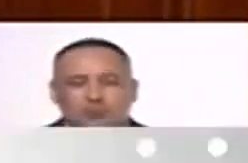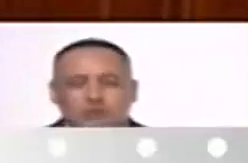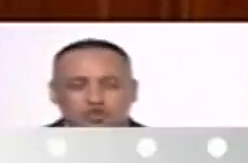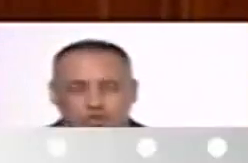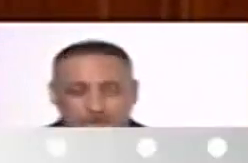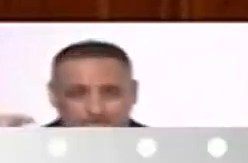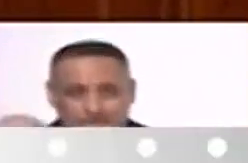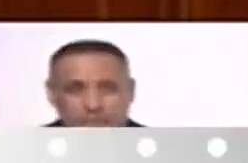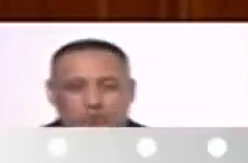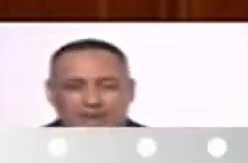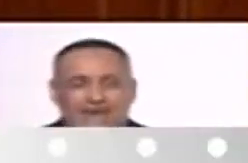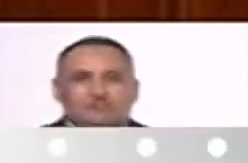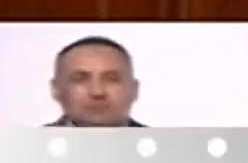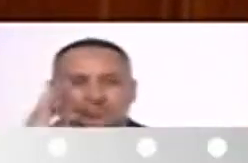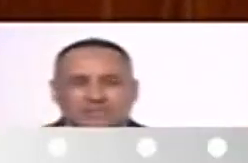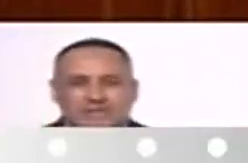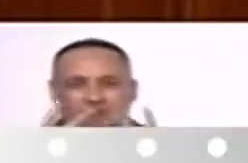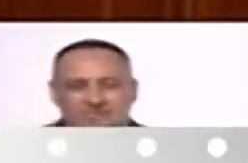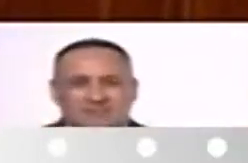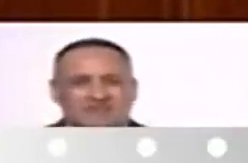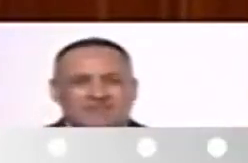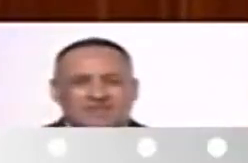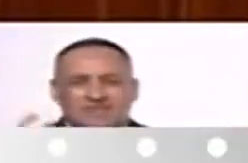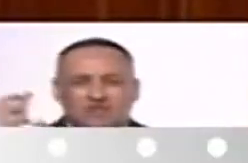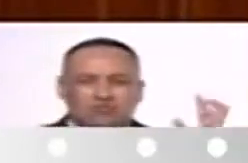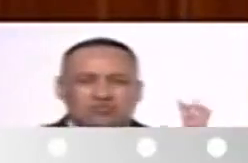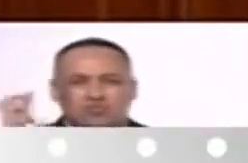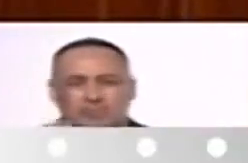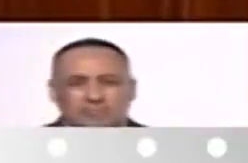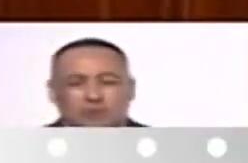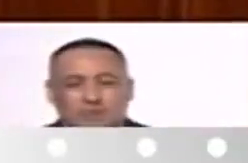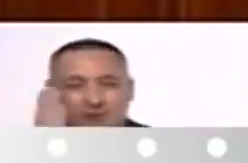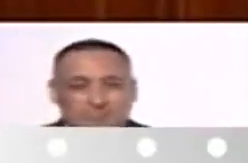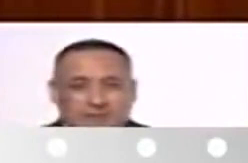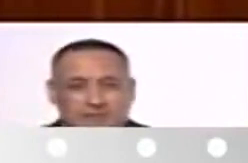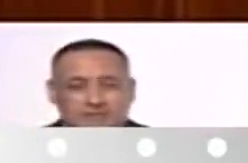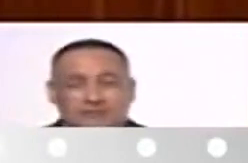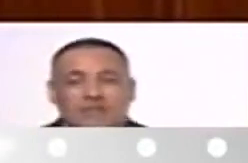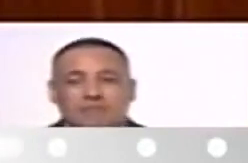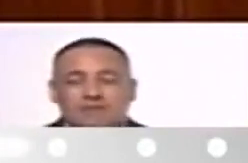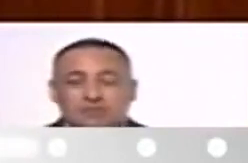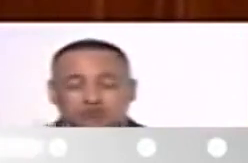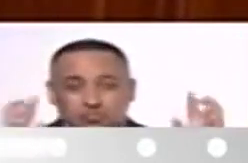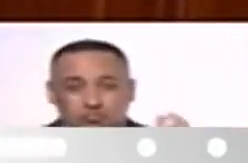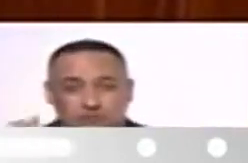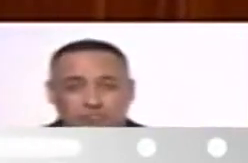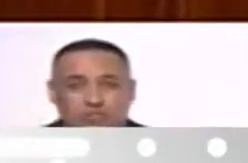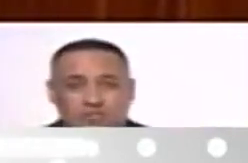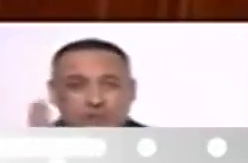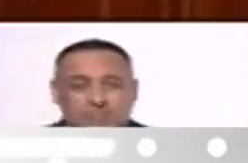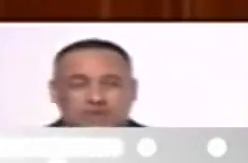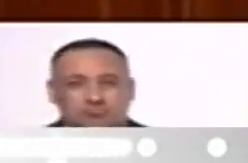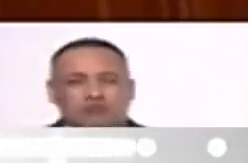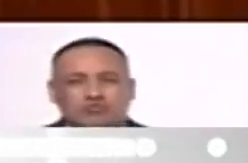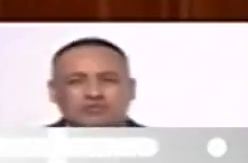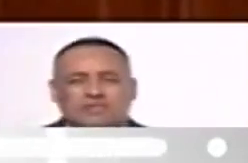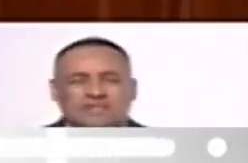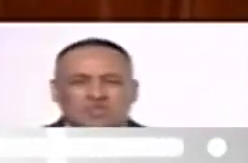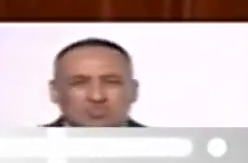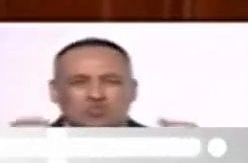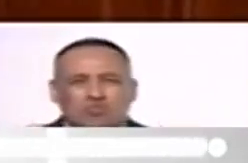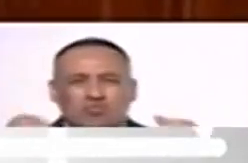vengo a exponer en medio de brotes de incertidumbre, de inquietud social, de